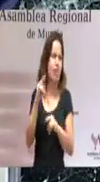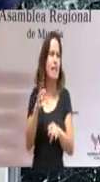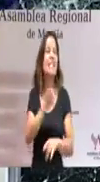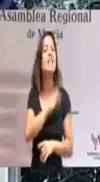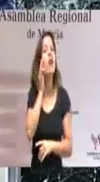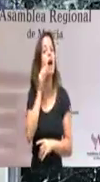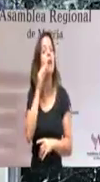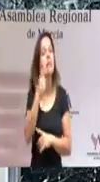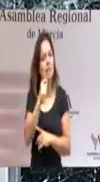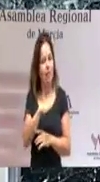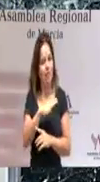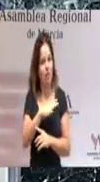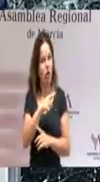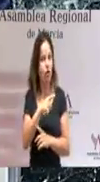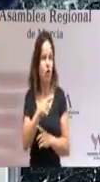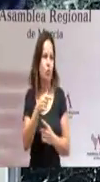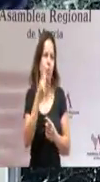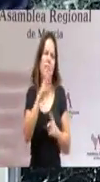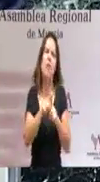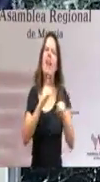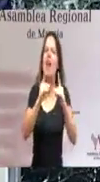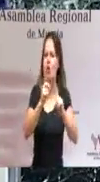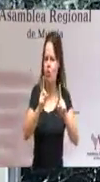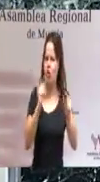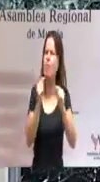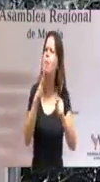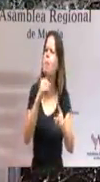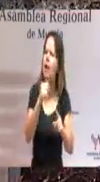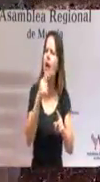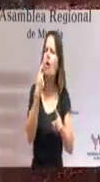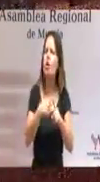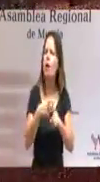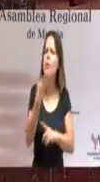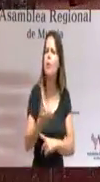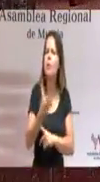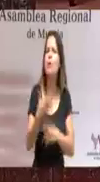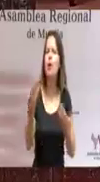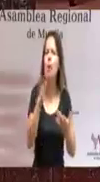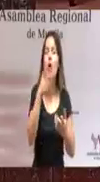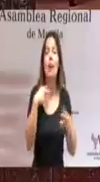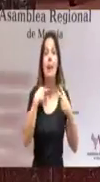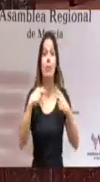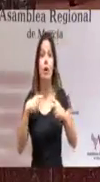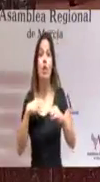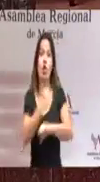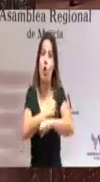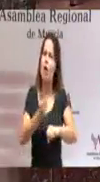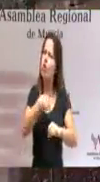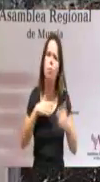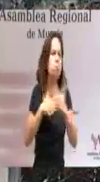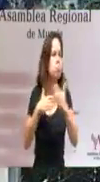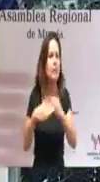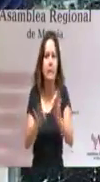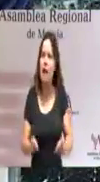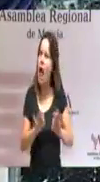Señora presidenta, por favor, esto no creo que sea un diálogo, sino un debate. Además, hay una cosa que es importante. Los diputados de Ciudadanos no interrumpimos ni un momento